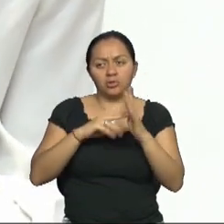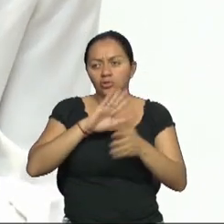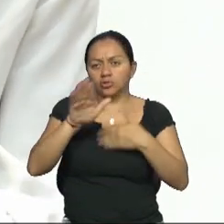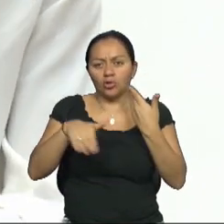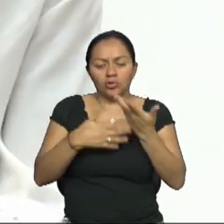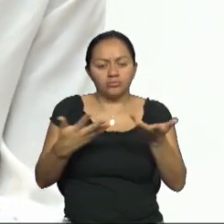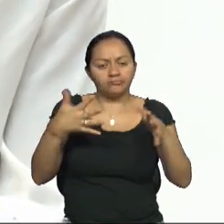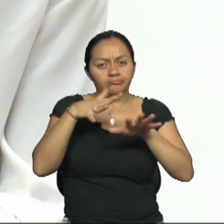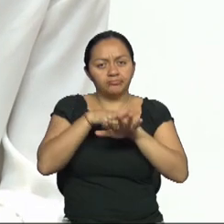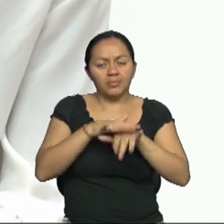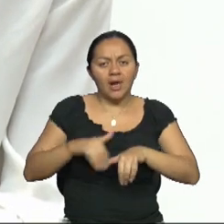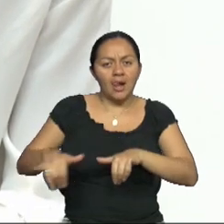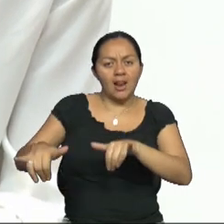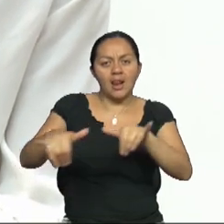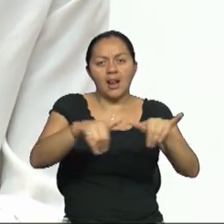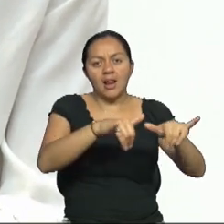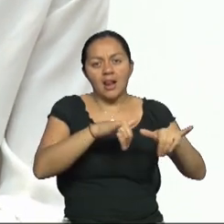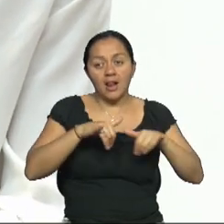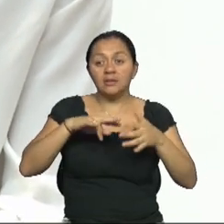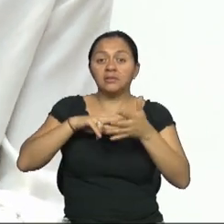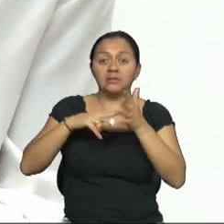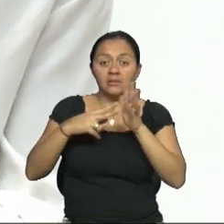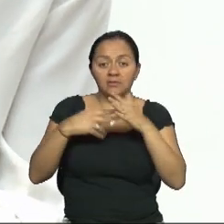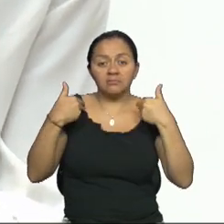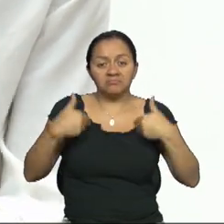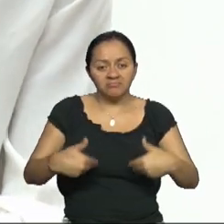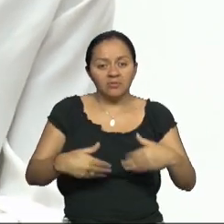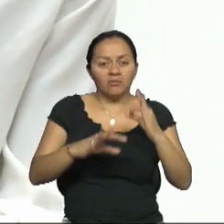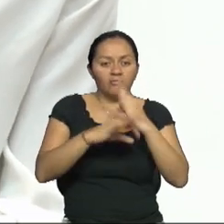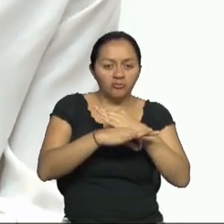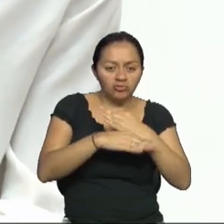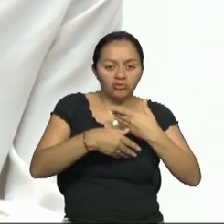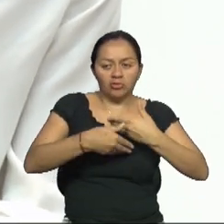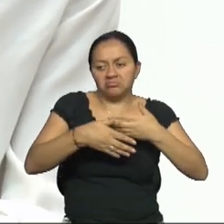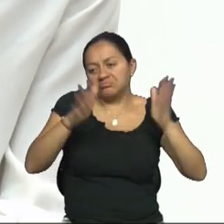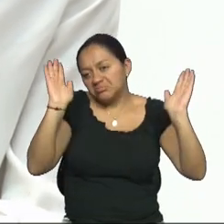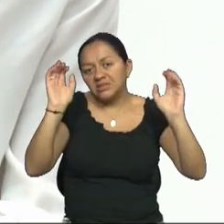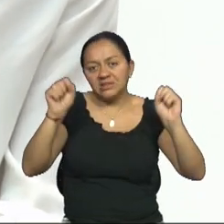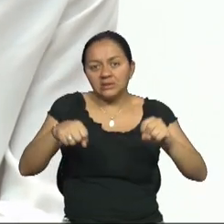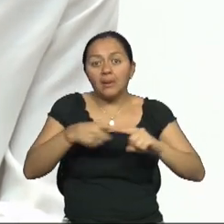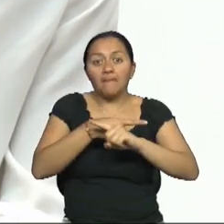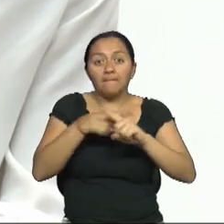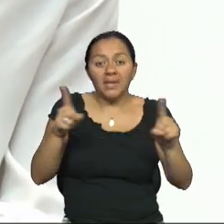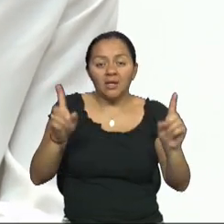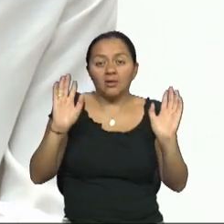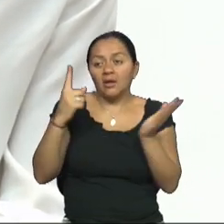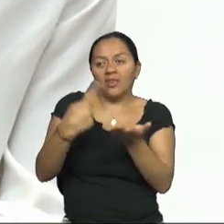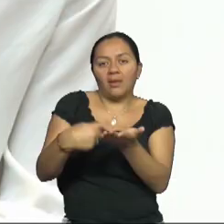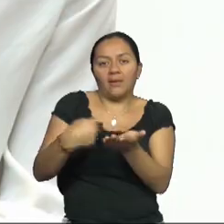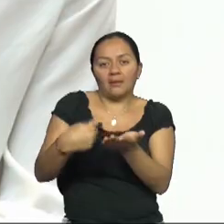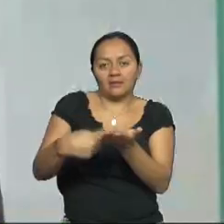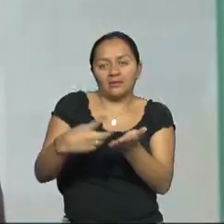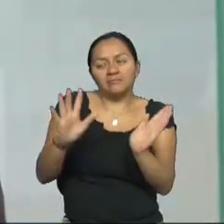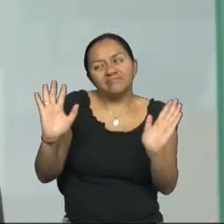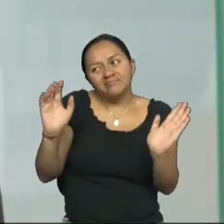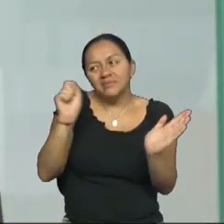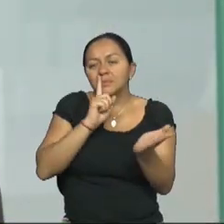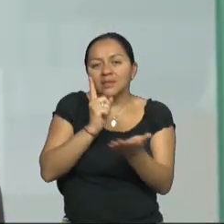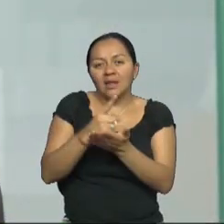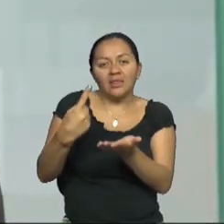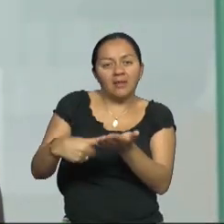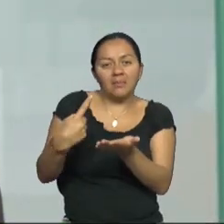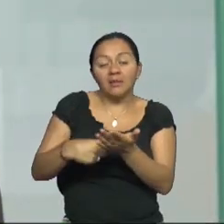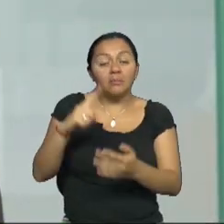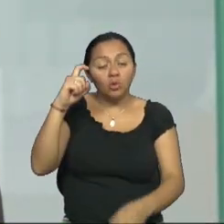personas que tengan limitaciones de funcionamiento. Eso es bueno para debatirlo, pero sí es bastante